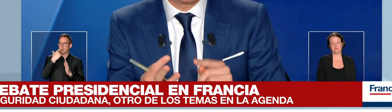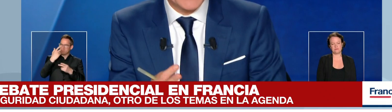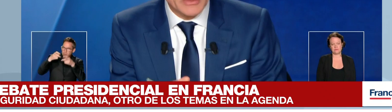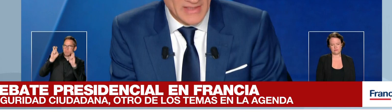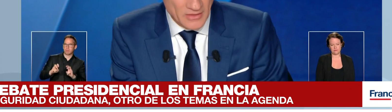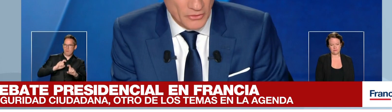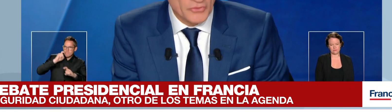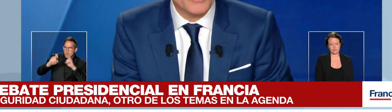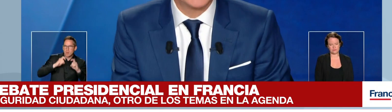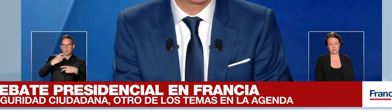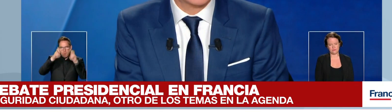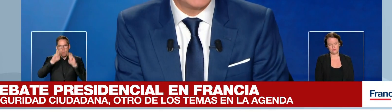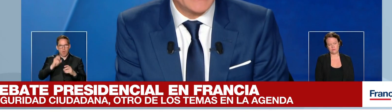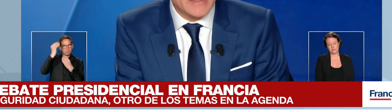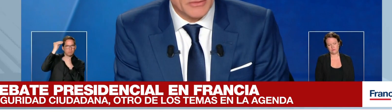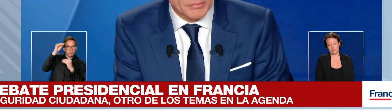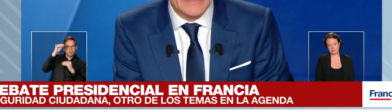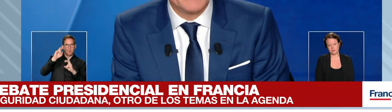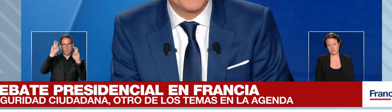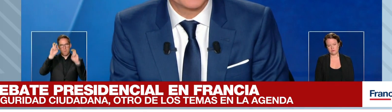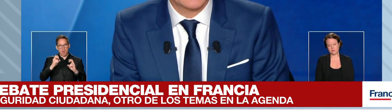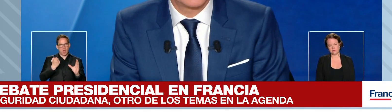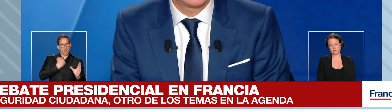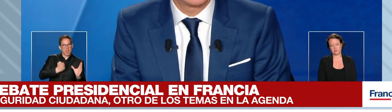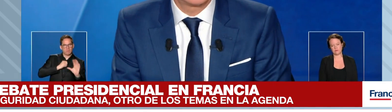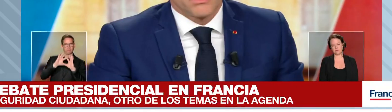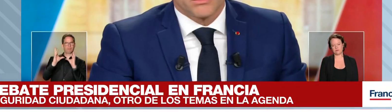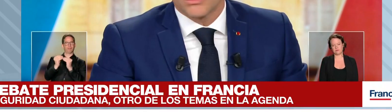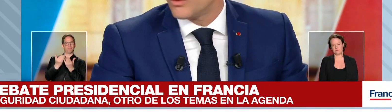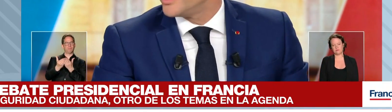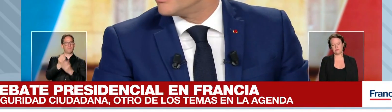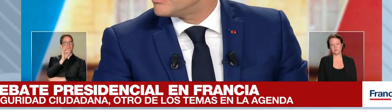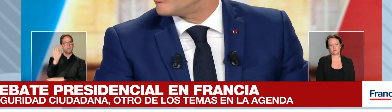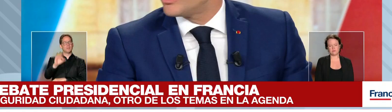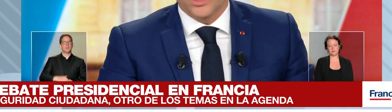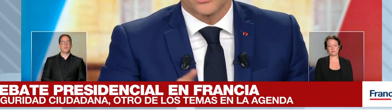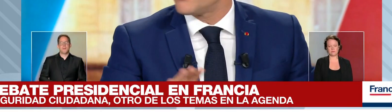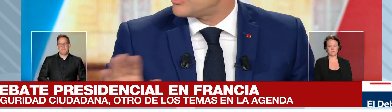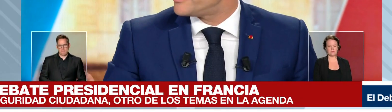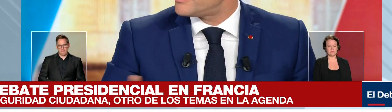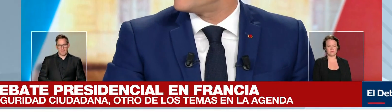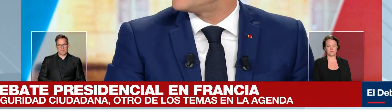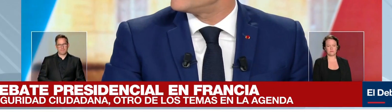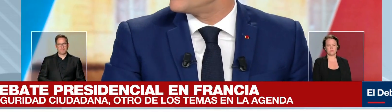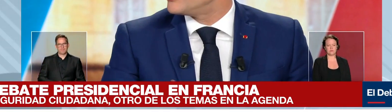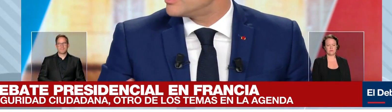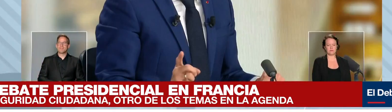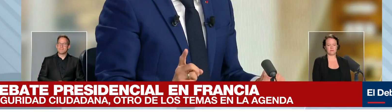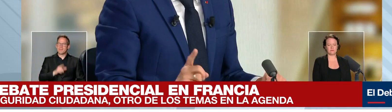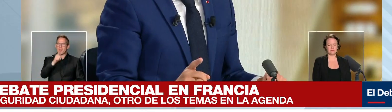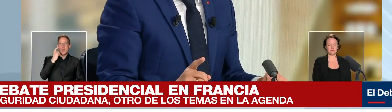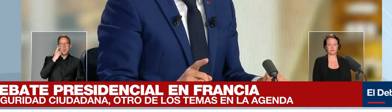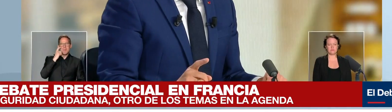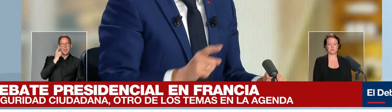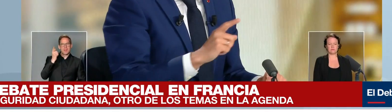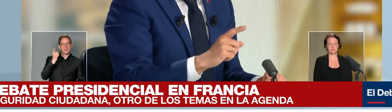a que haya menos delincuencia, menos violencia, criminalidad en este país? Sí. Usted notará que es